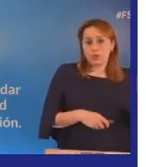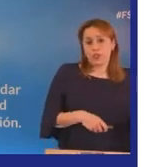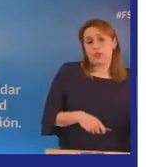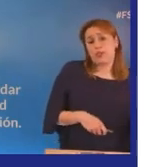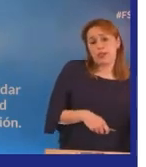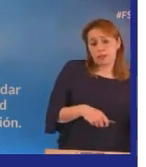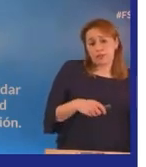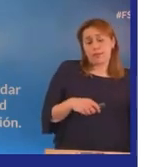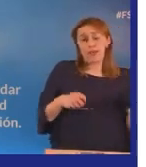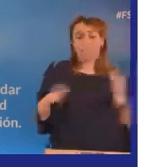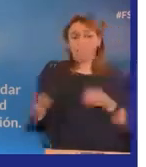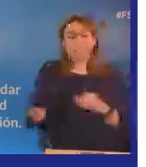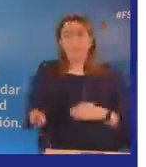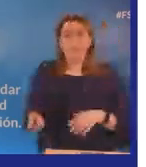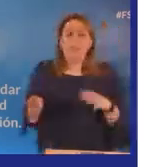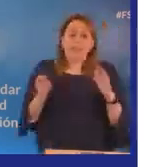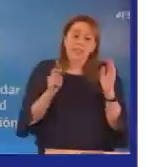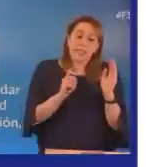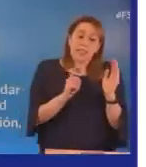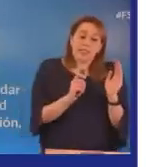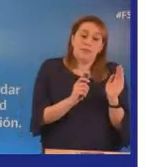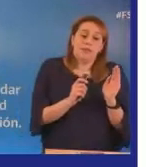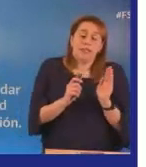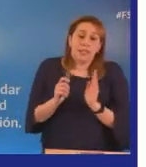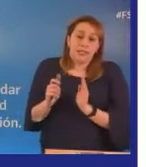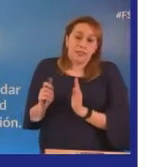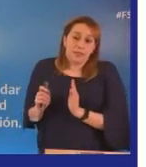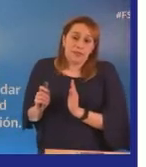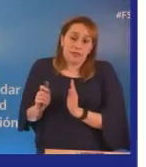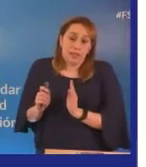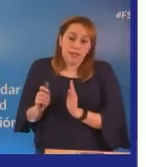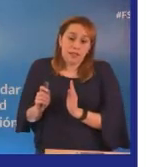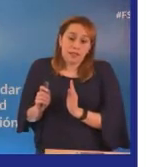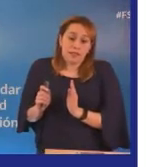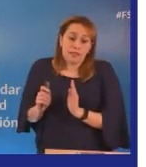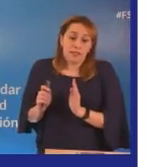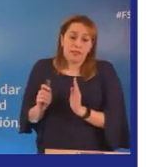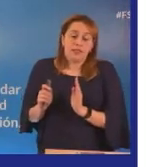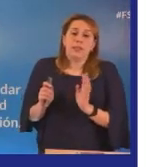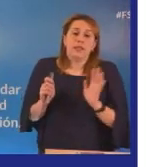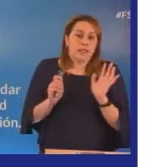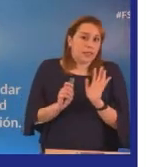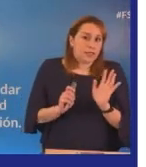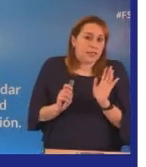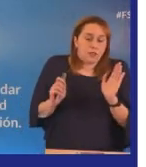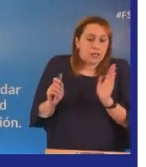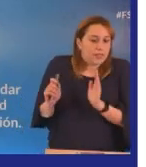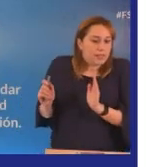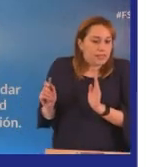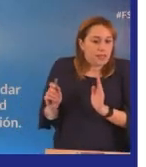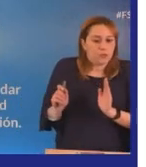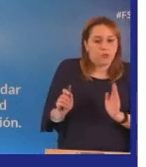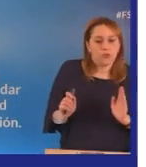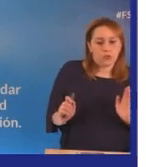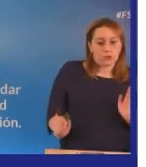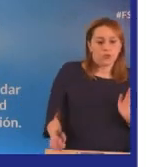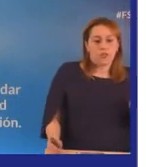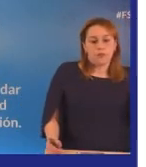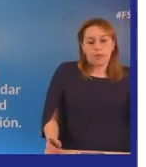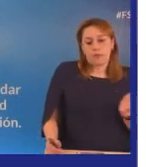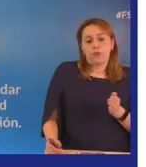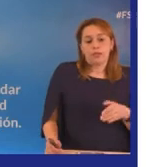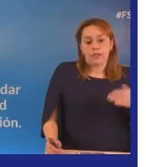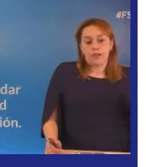que en un proceso de enfermedad de Alzheimer es la que se mantiene casi hasta el final, ¿sí? Es la que con la que tendríamos